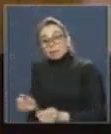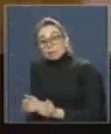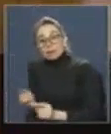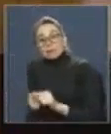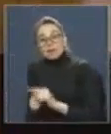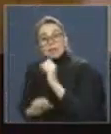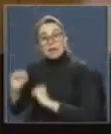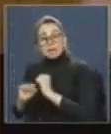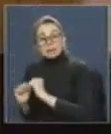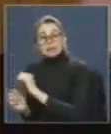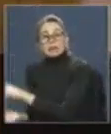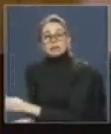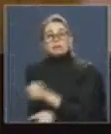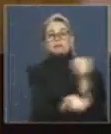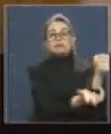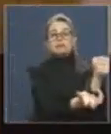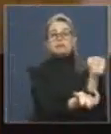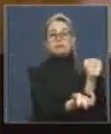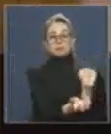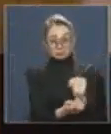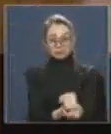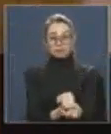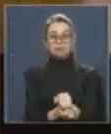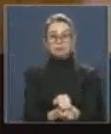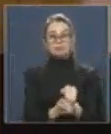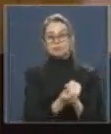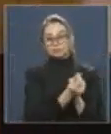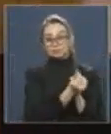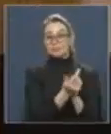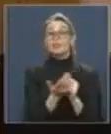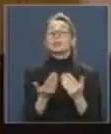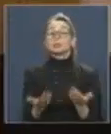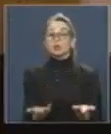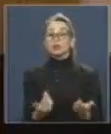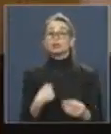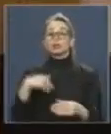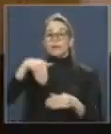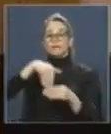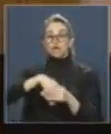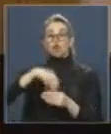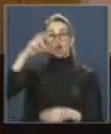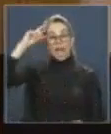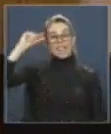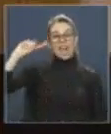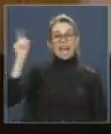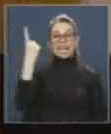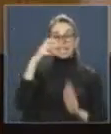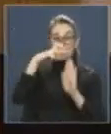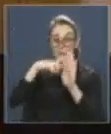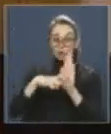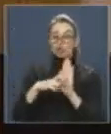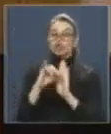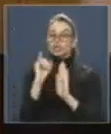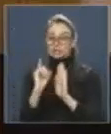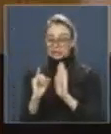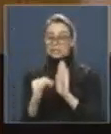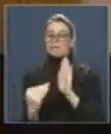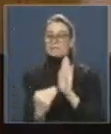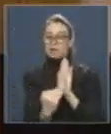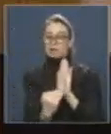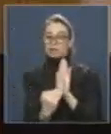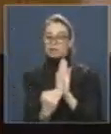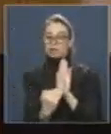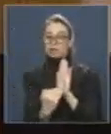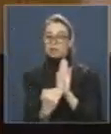medianos empresarios por todo lo anterior es que yo votaré en general favorablemente este proyecto